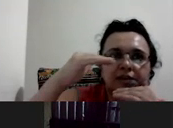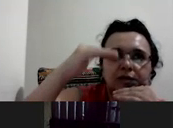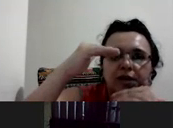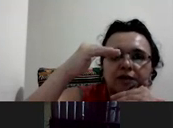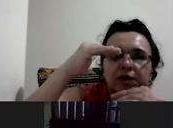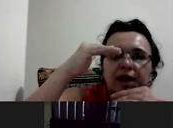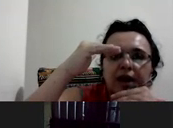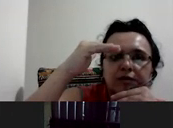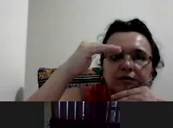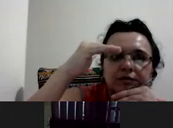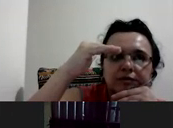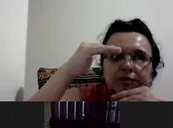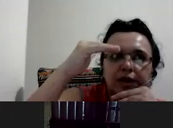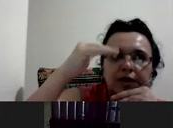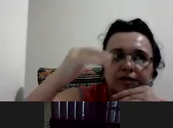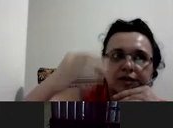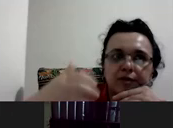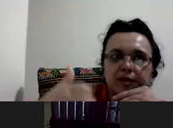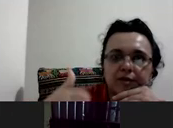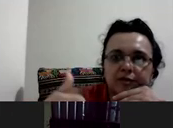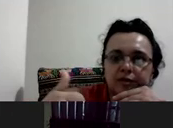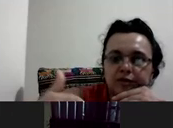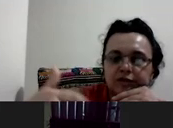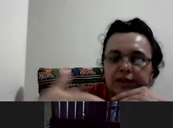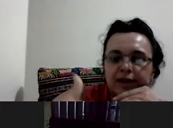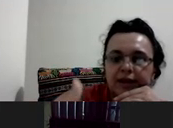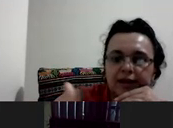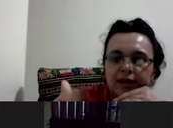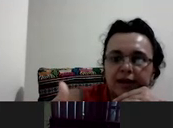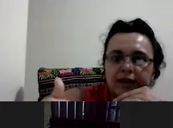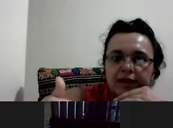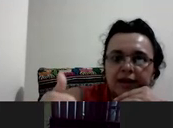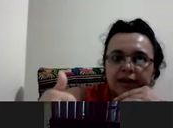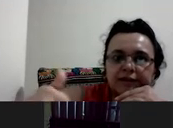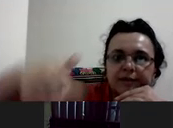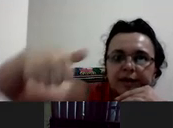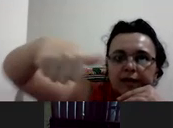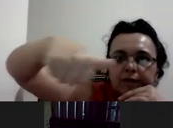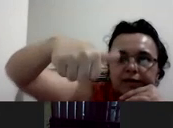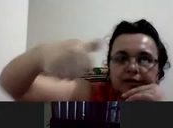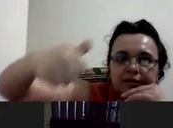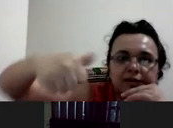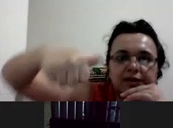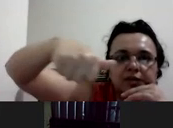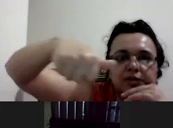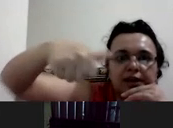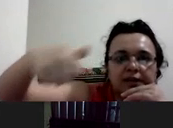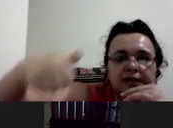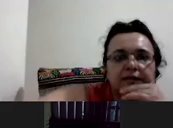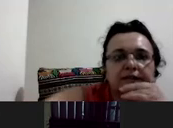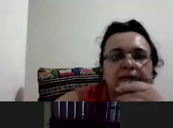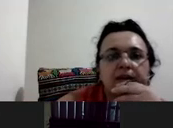Jar es un jarrón, un jarro, así como digamos cuando usted agarra que va a servir agua, ese es un